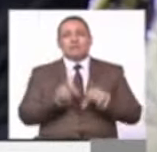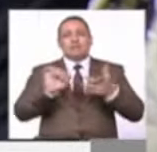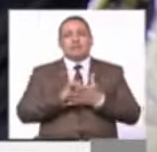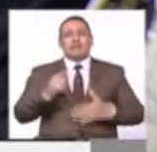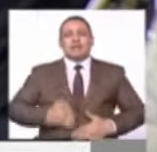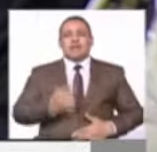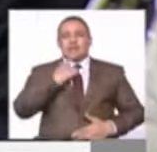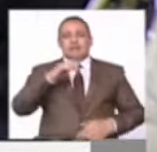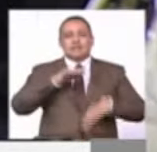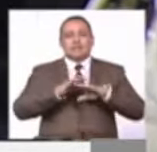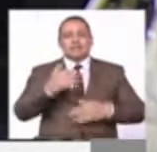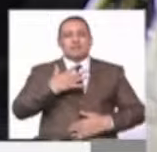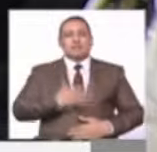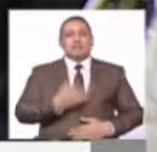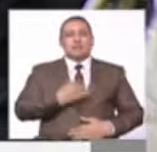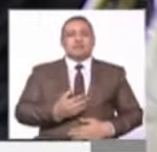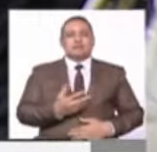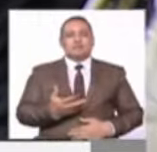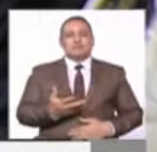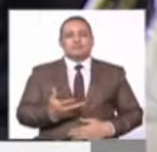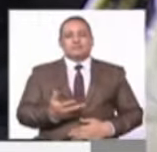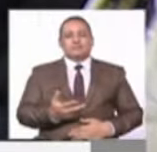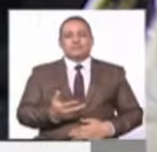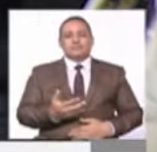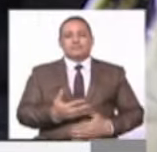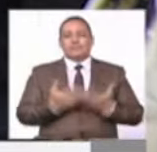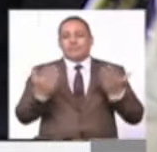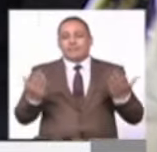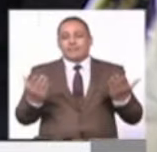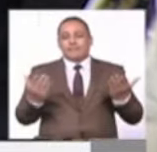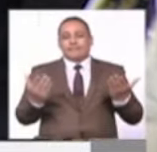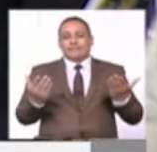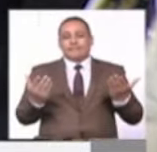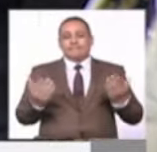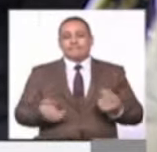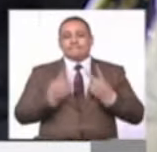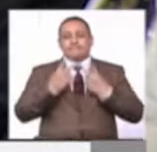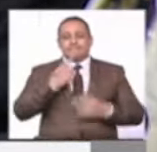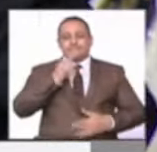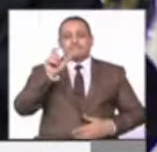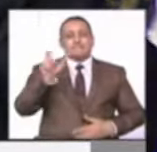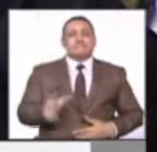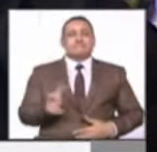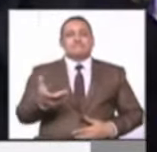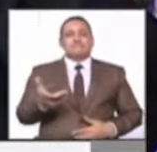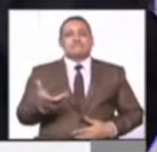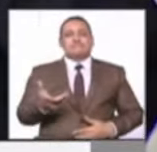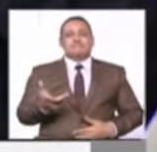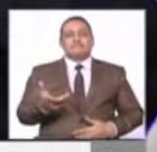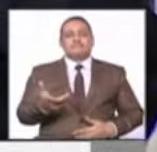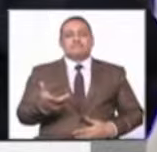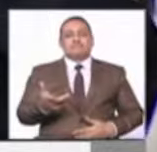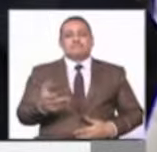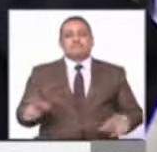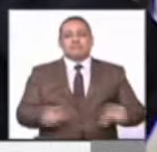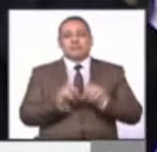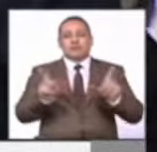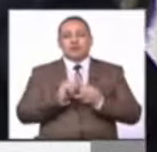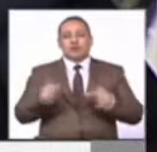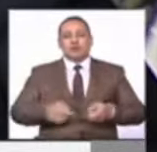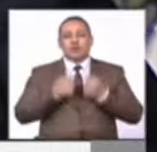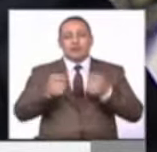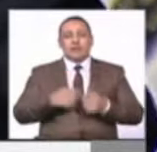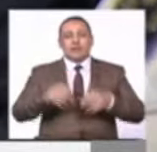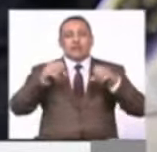el límite de edad entonces si mi patrocinada no esta obligada a